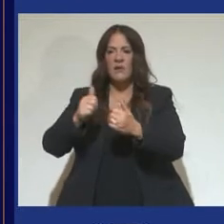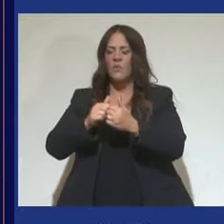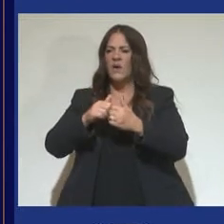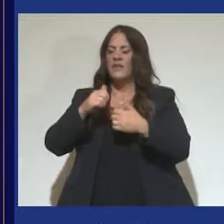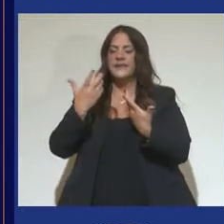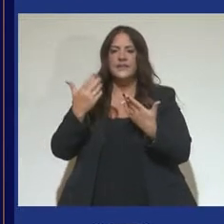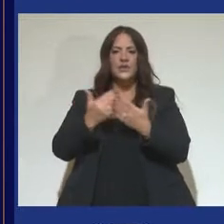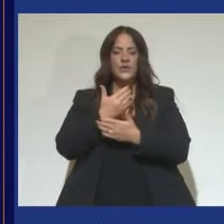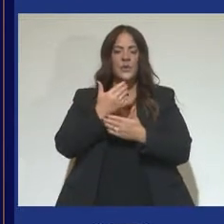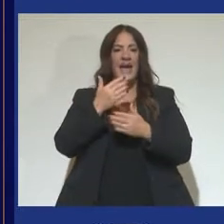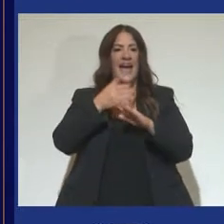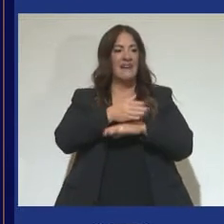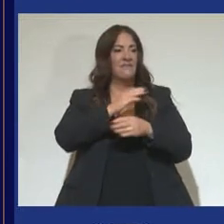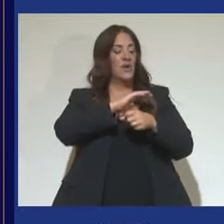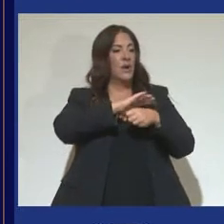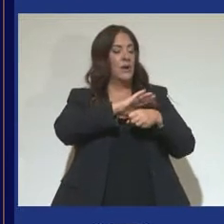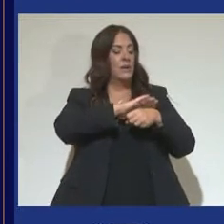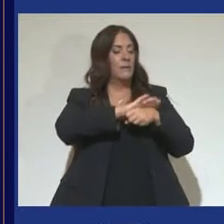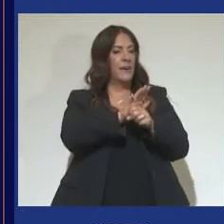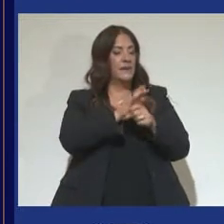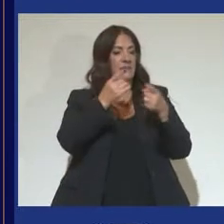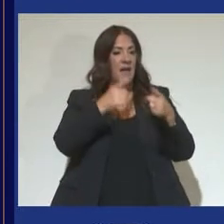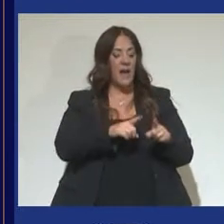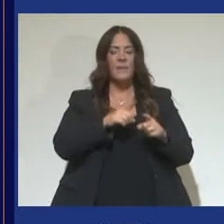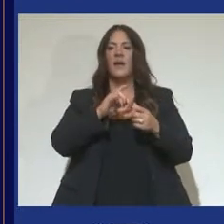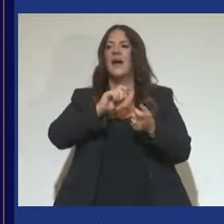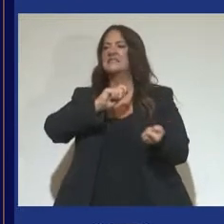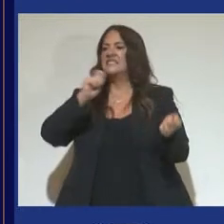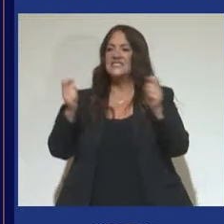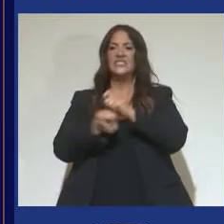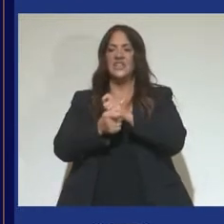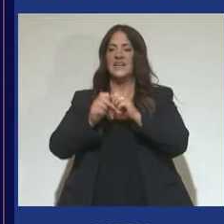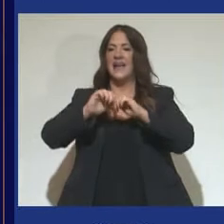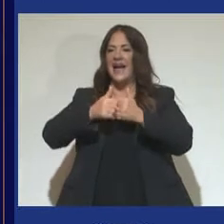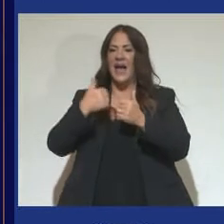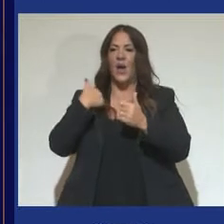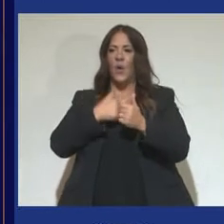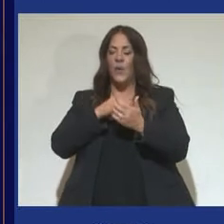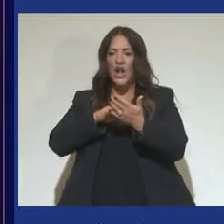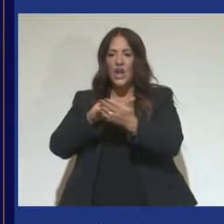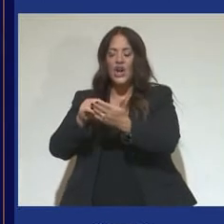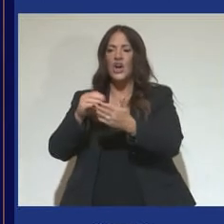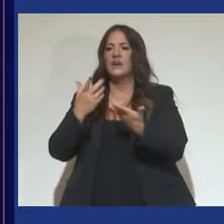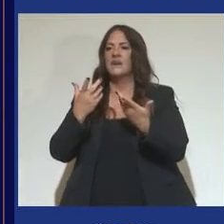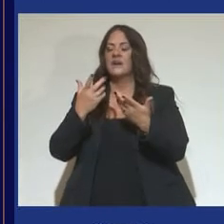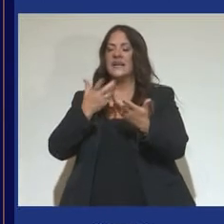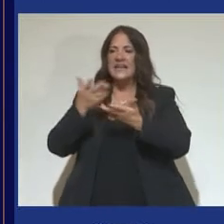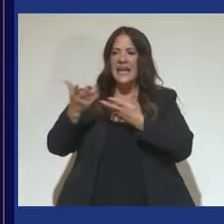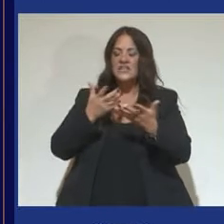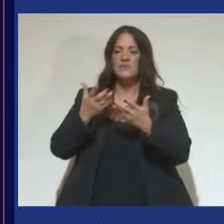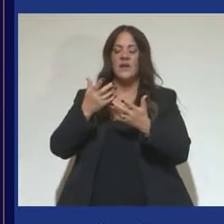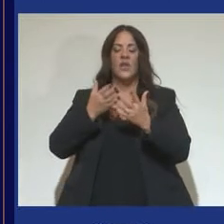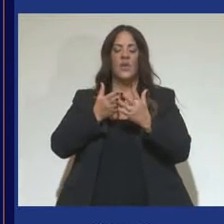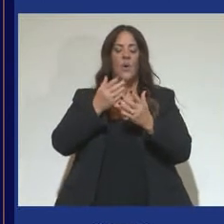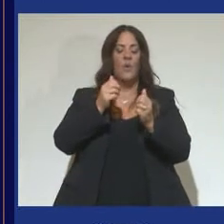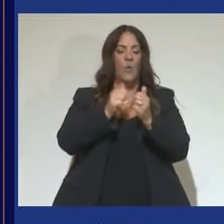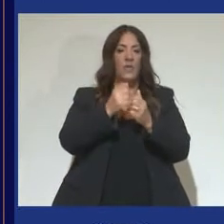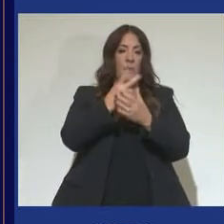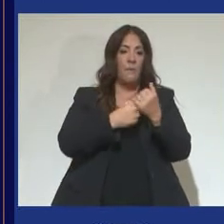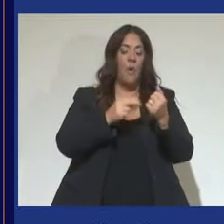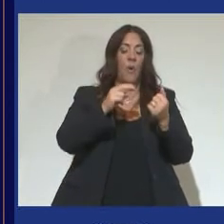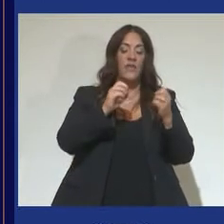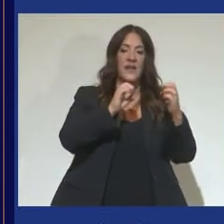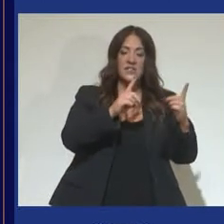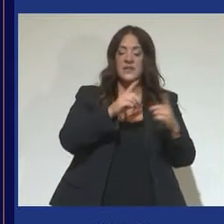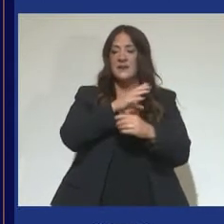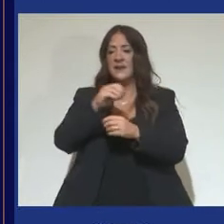nuevos arreglos nuevos sistemas nuevas plataformas la está en el sistema de empleo